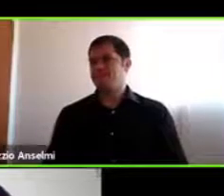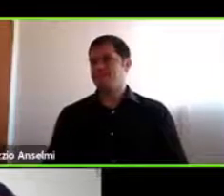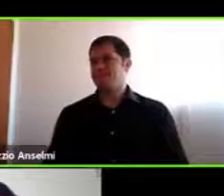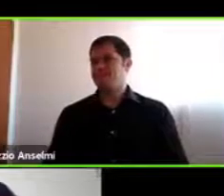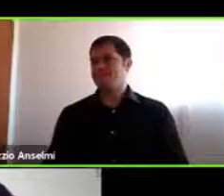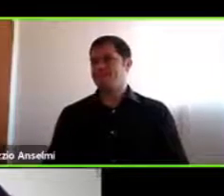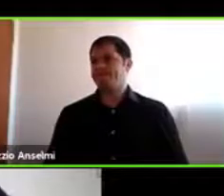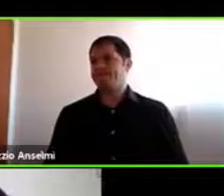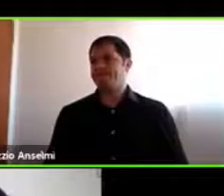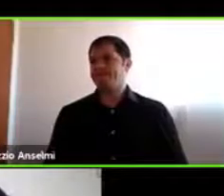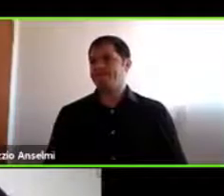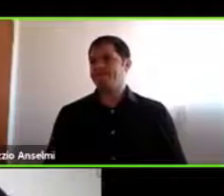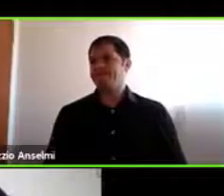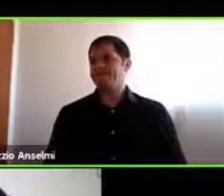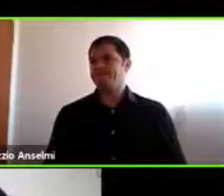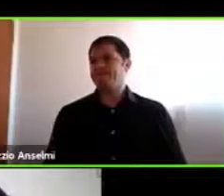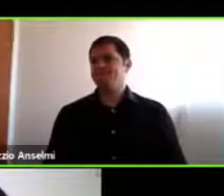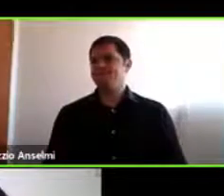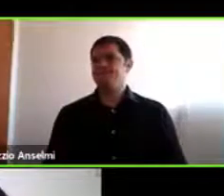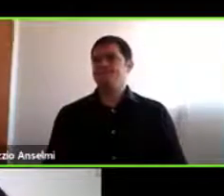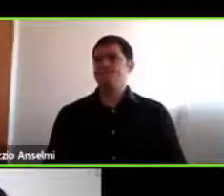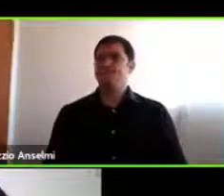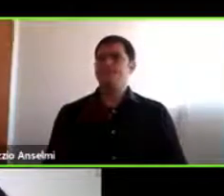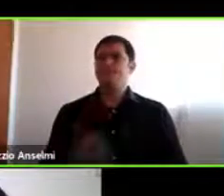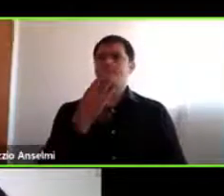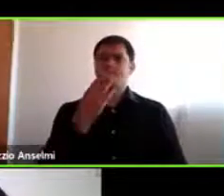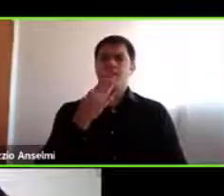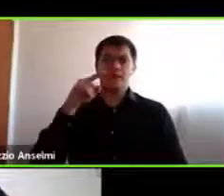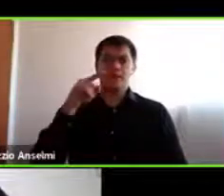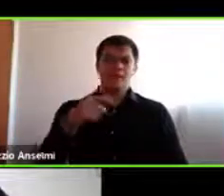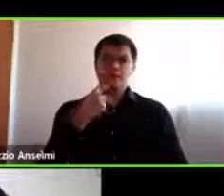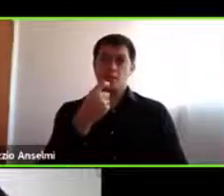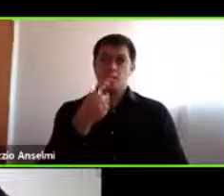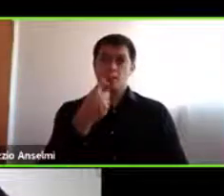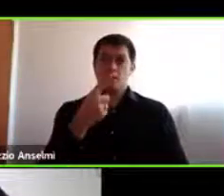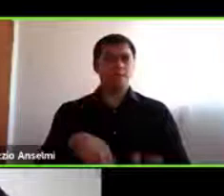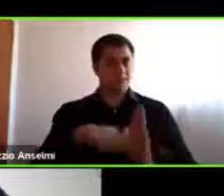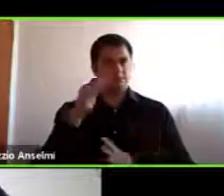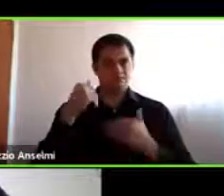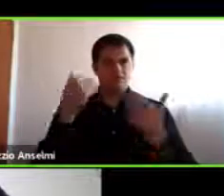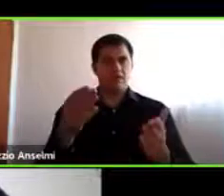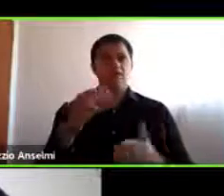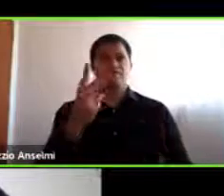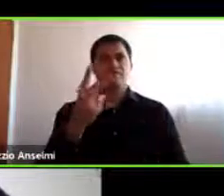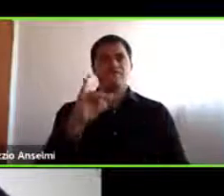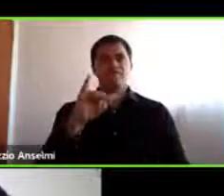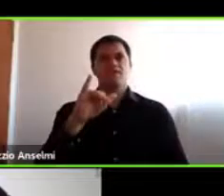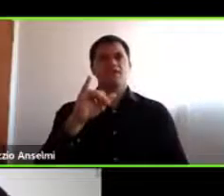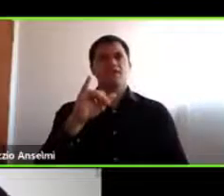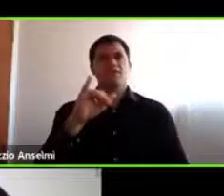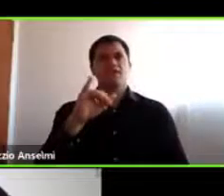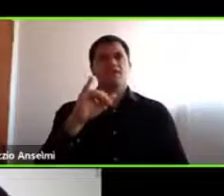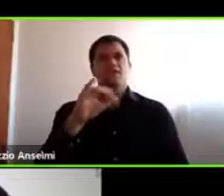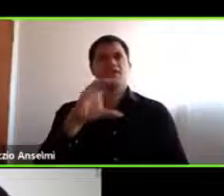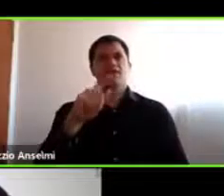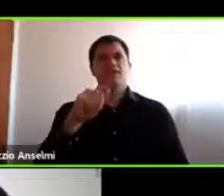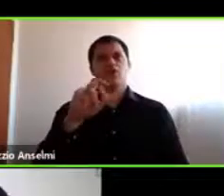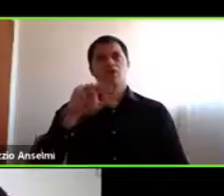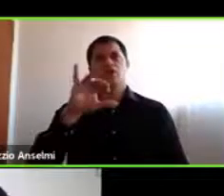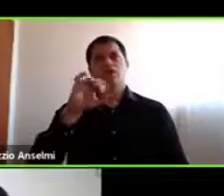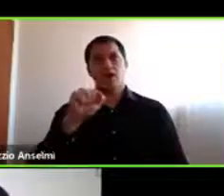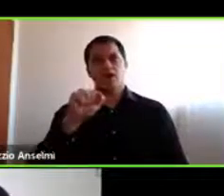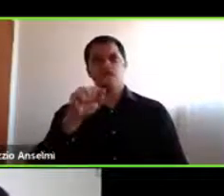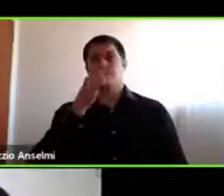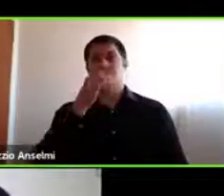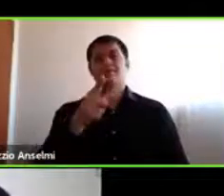esta pregunta es como más para para Vicky respecto de la edad de inicio Vicky hay dos preguntas a este respecto